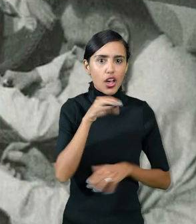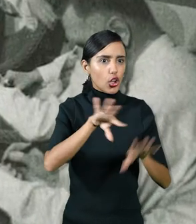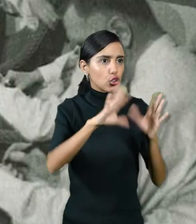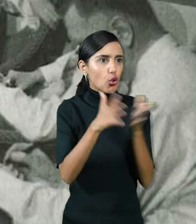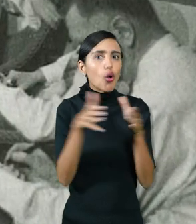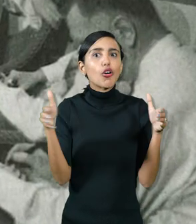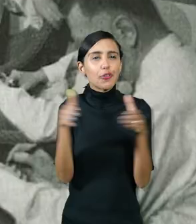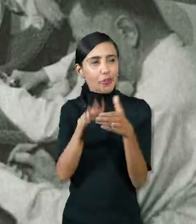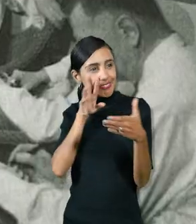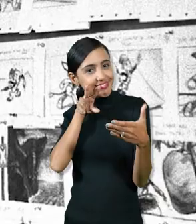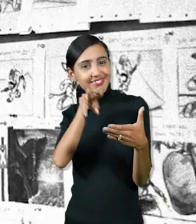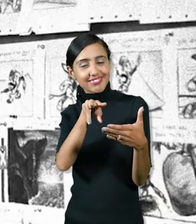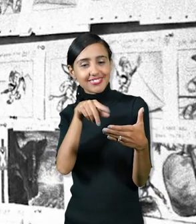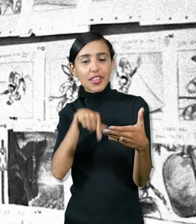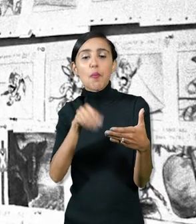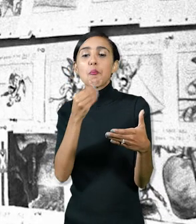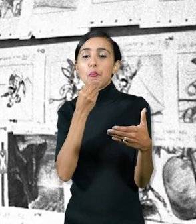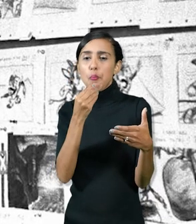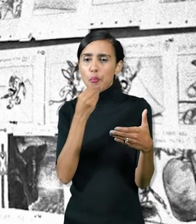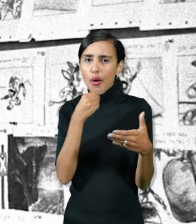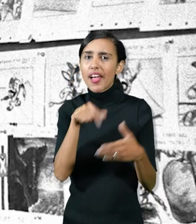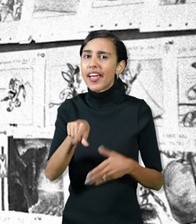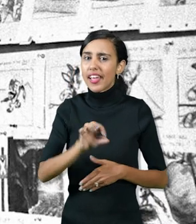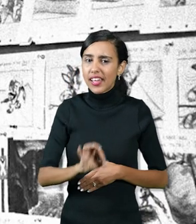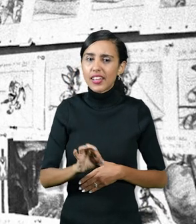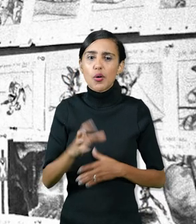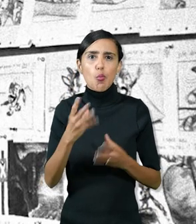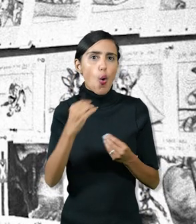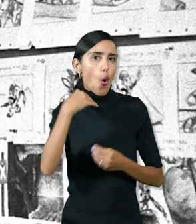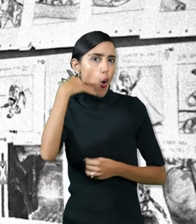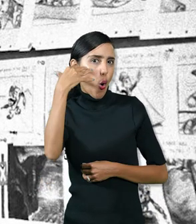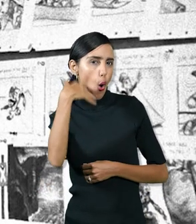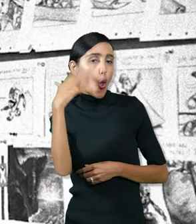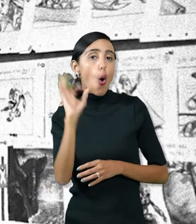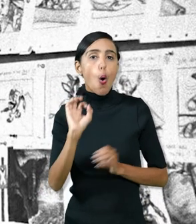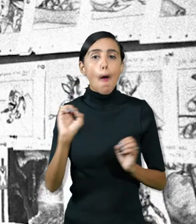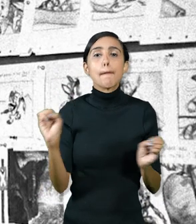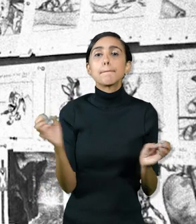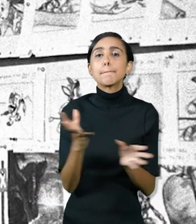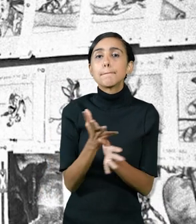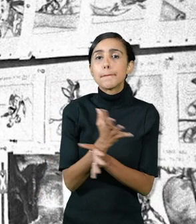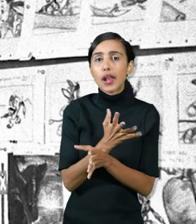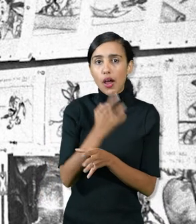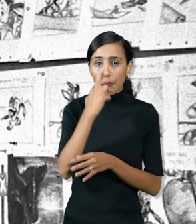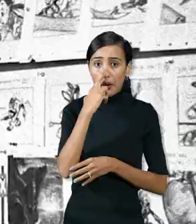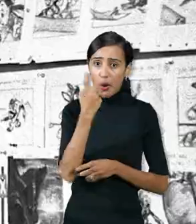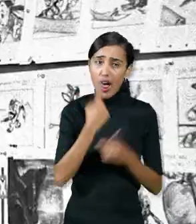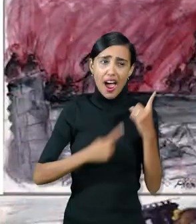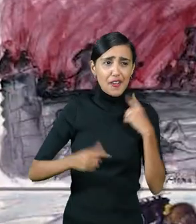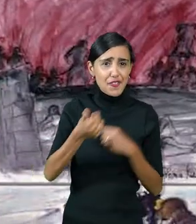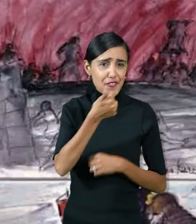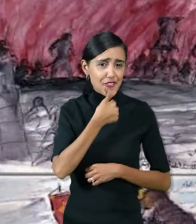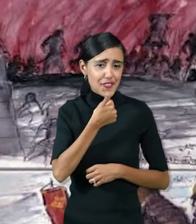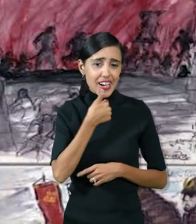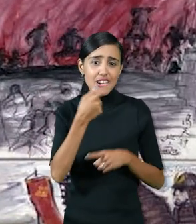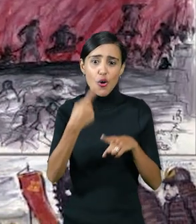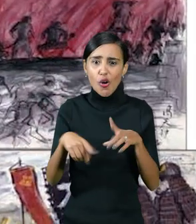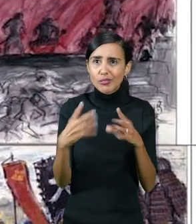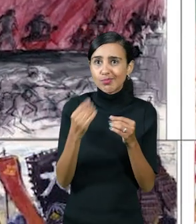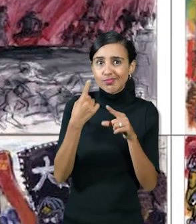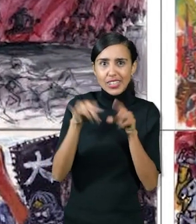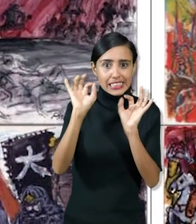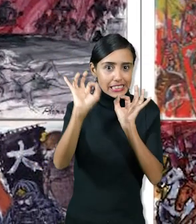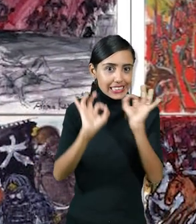el equipo. Es posible encontrar storyboards llenos de color o en blanco y negro. Algunos muy simples y otros llenos de